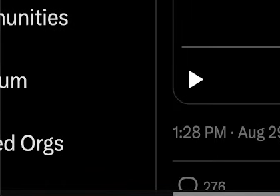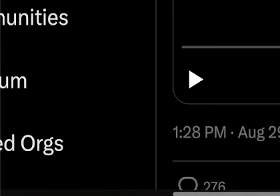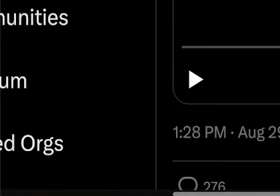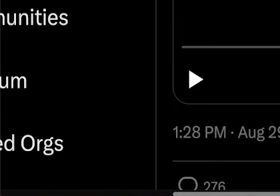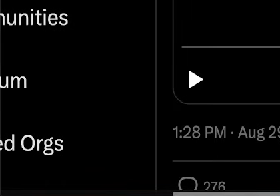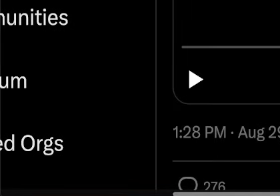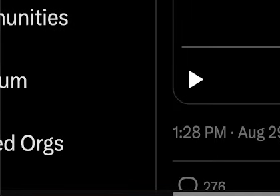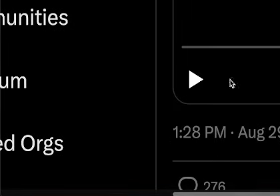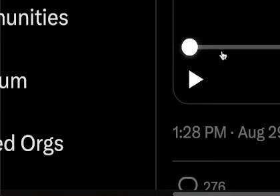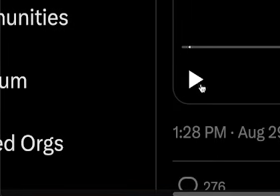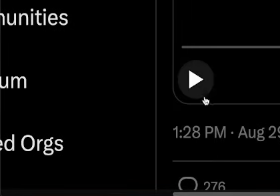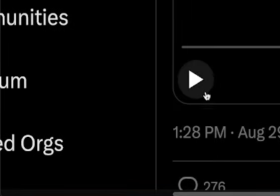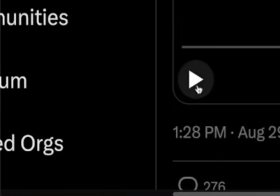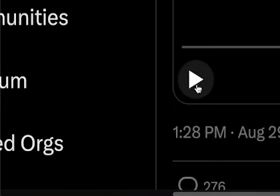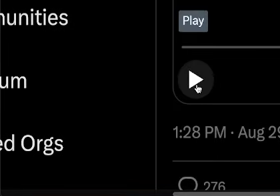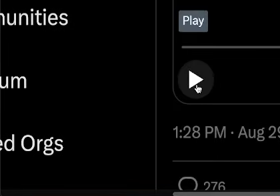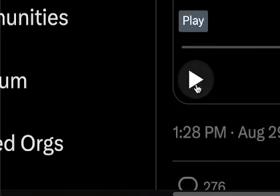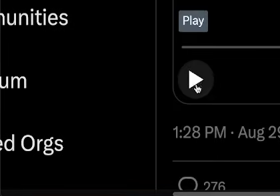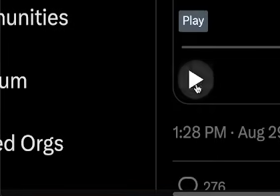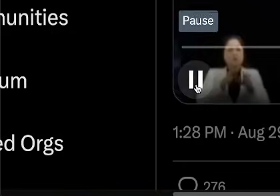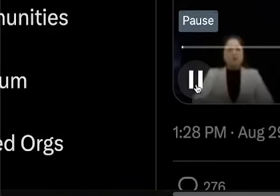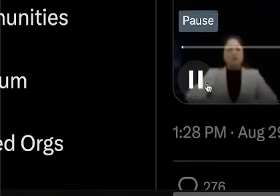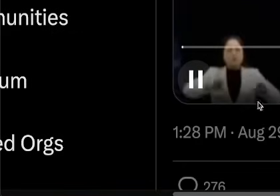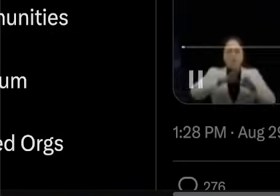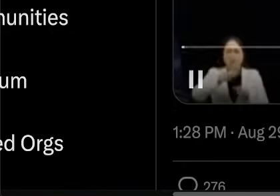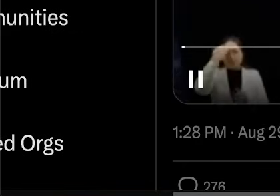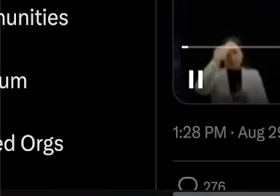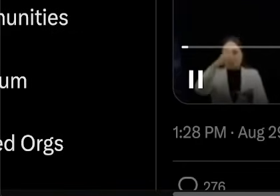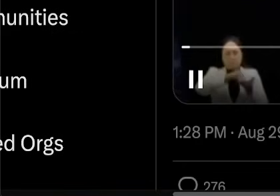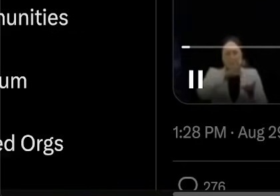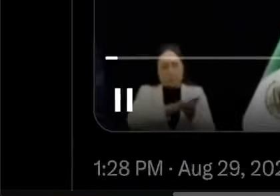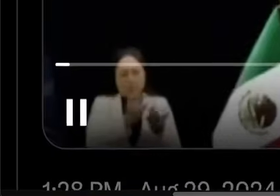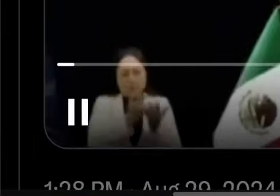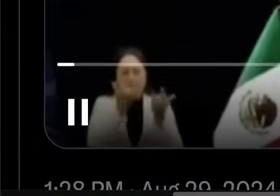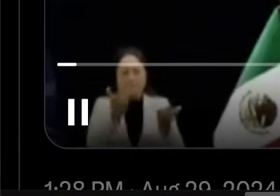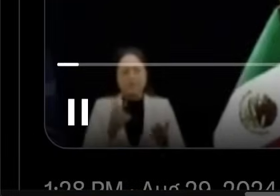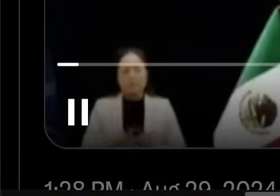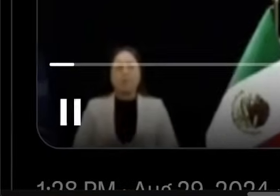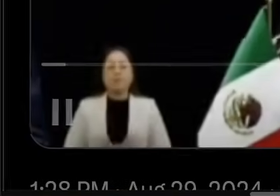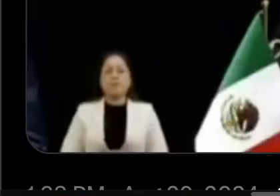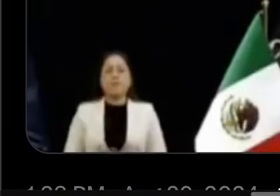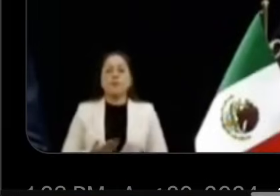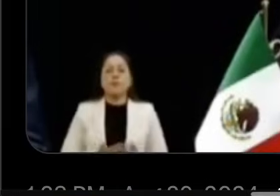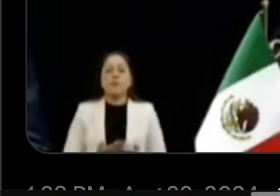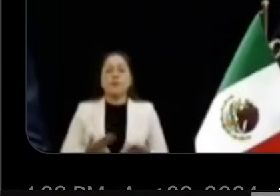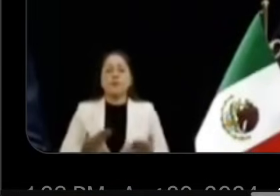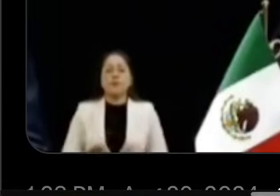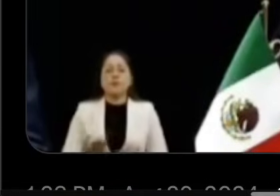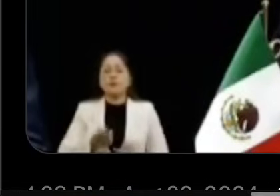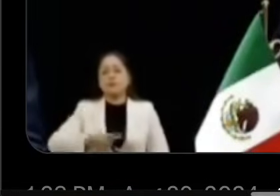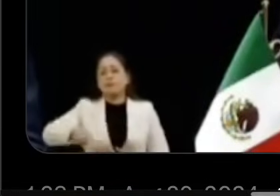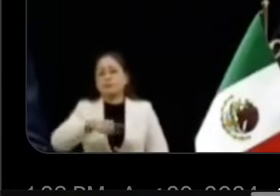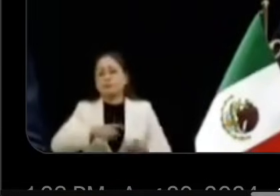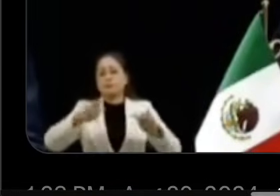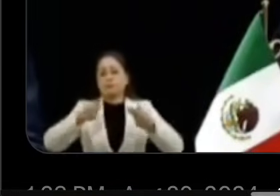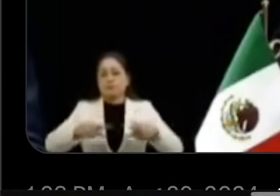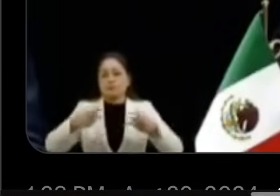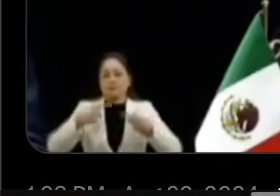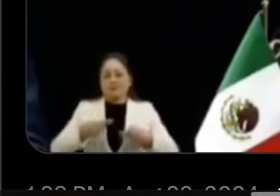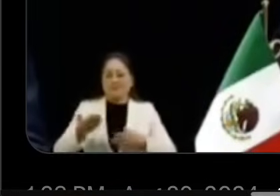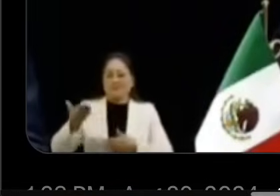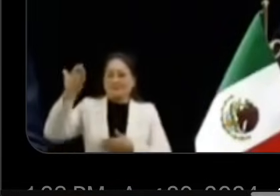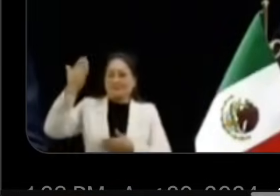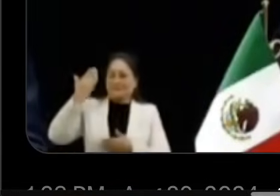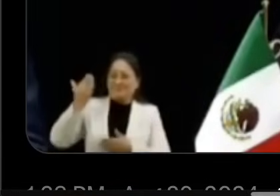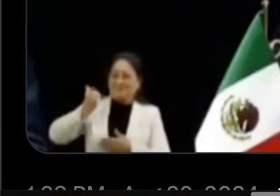ejemplo. No vamos a ver parte de lo que dijo Alvin. Okay, hoy, vamos. Hijas e hijos del pueblo, somos senadores